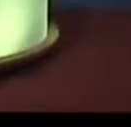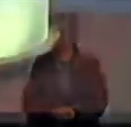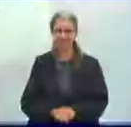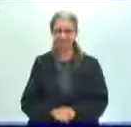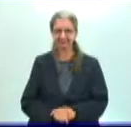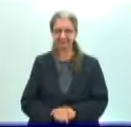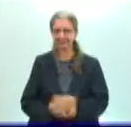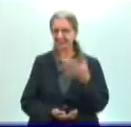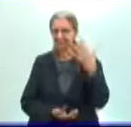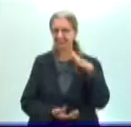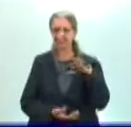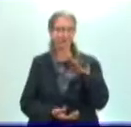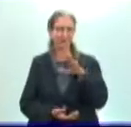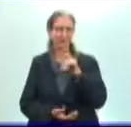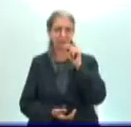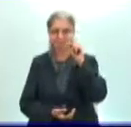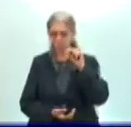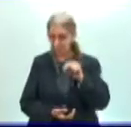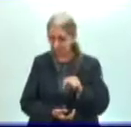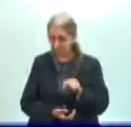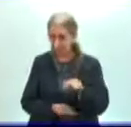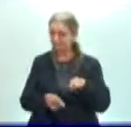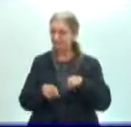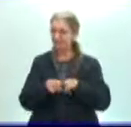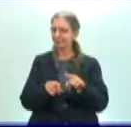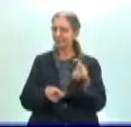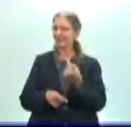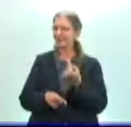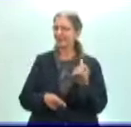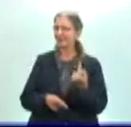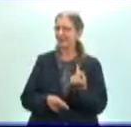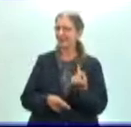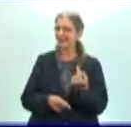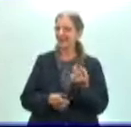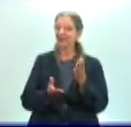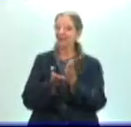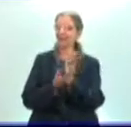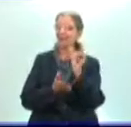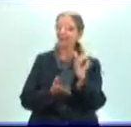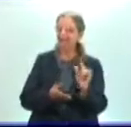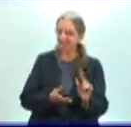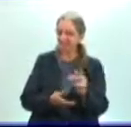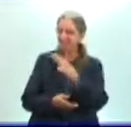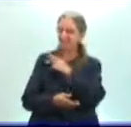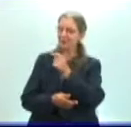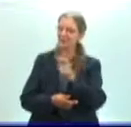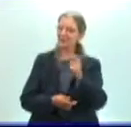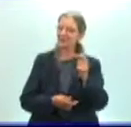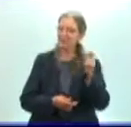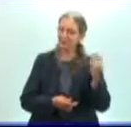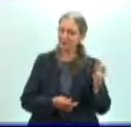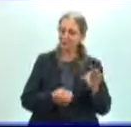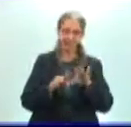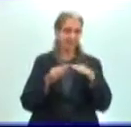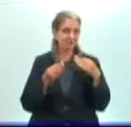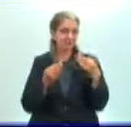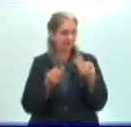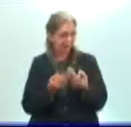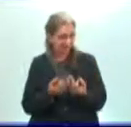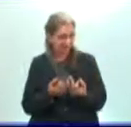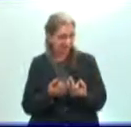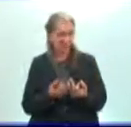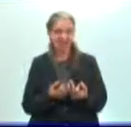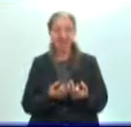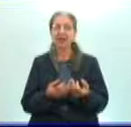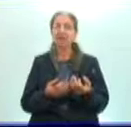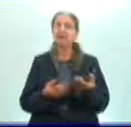Saludos a todos los que hoy están junto a nosotros, estudiantes, profesores y familiares, para